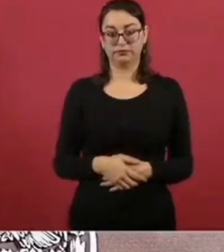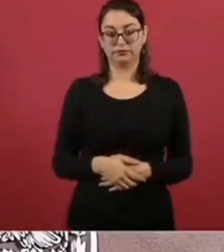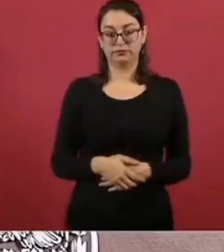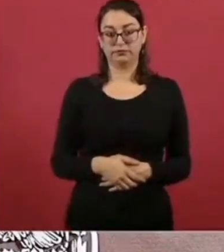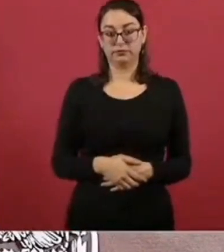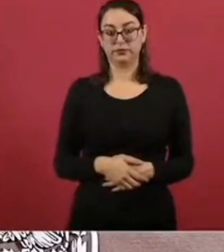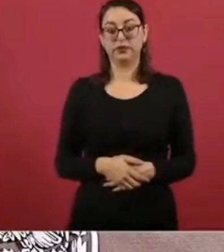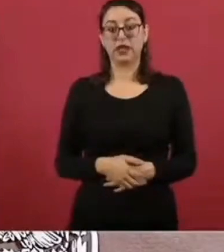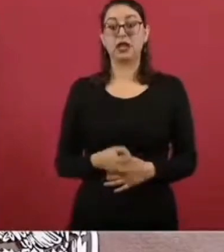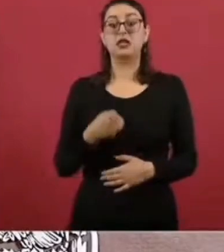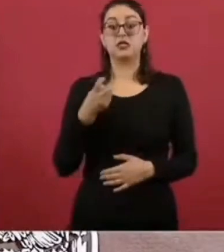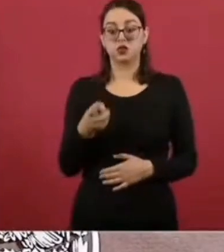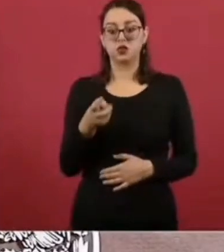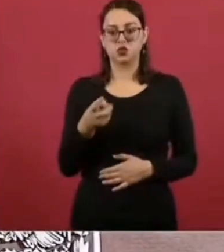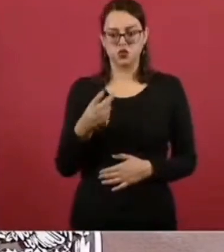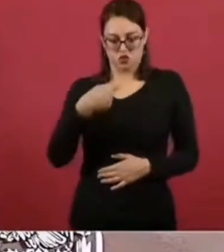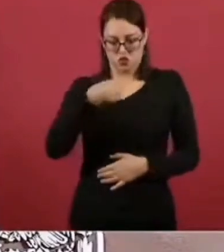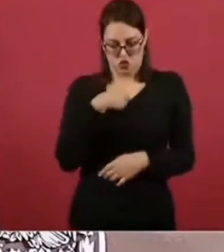Esa es eficacia.